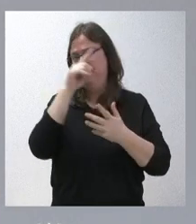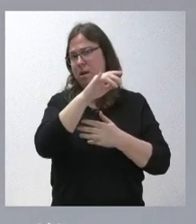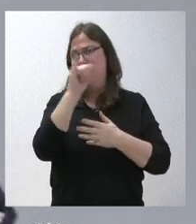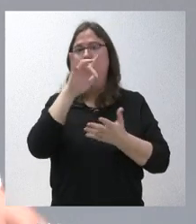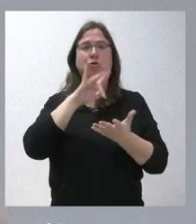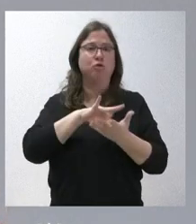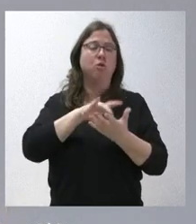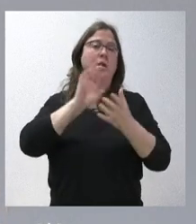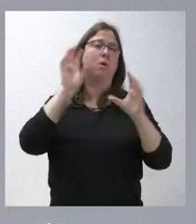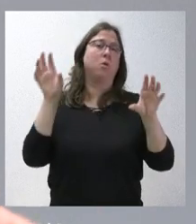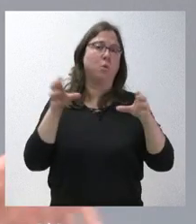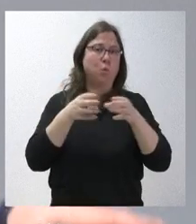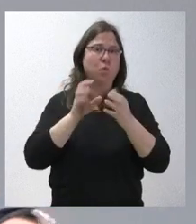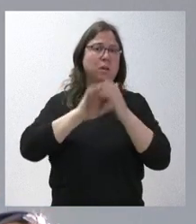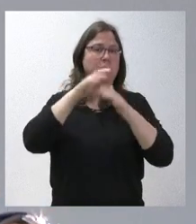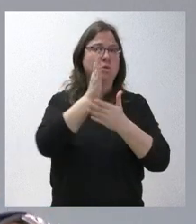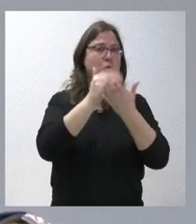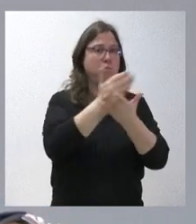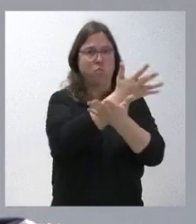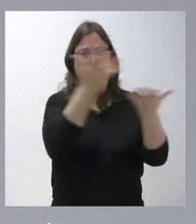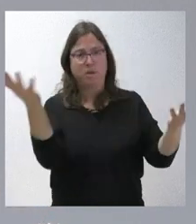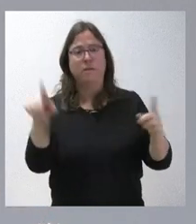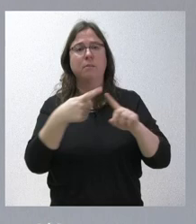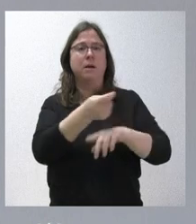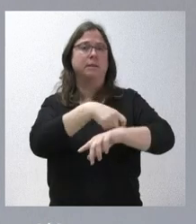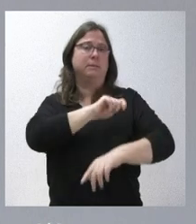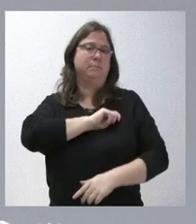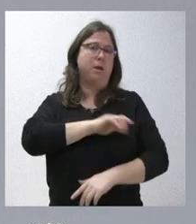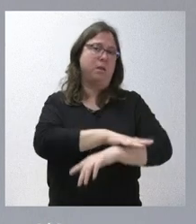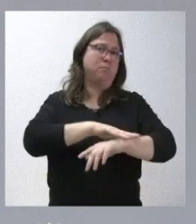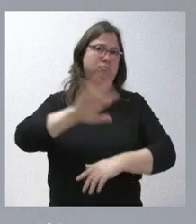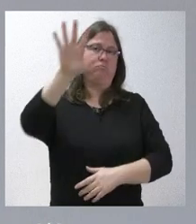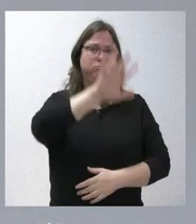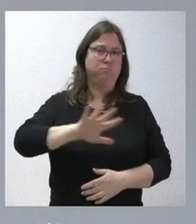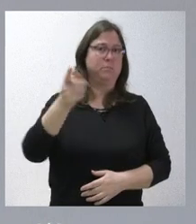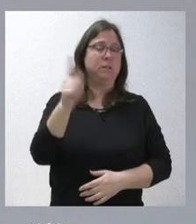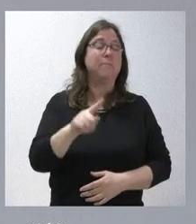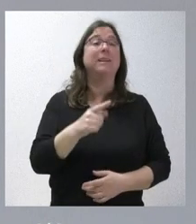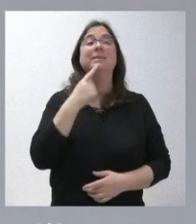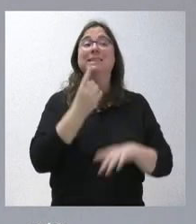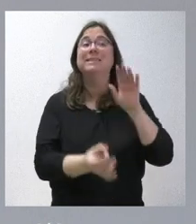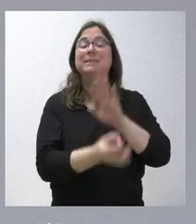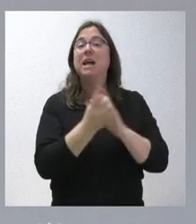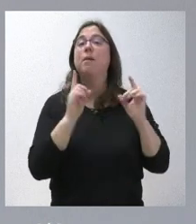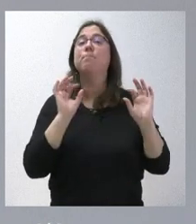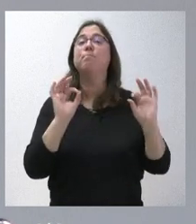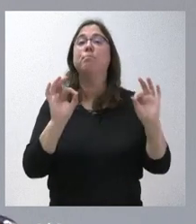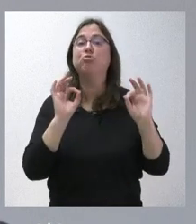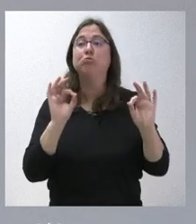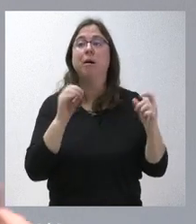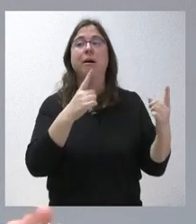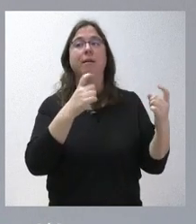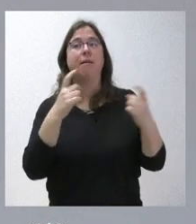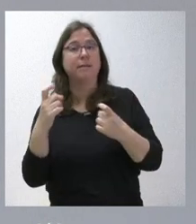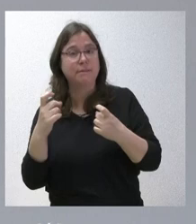de Castilla y león ocurre en las demás comunidades y ocurre en el estado y la necesidad puntual que pueda tener una administración de